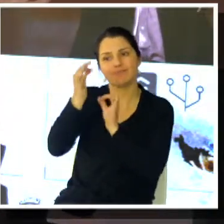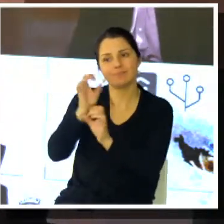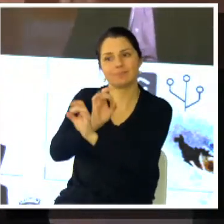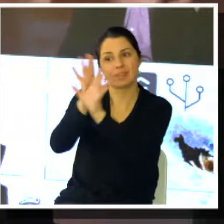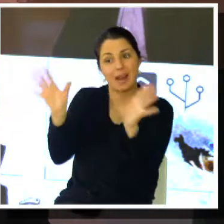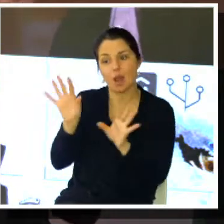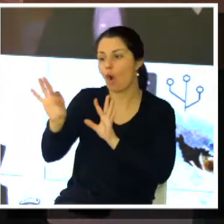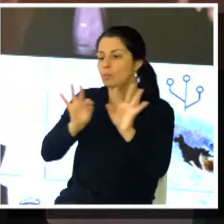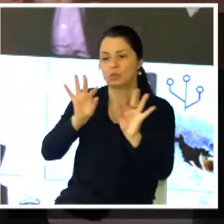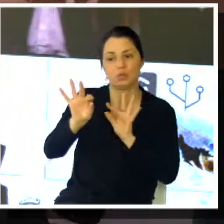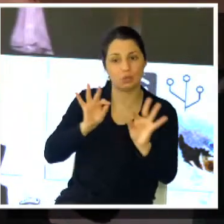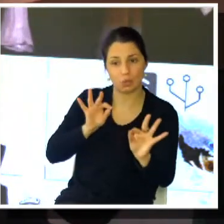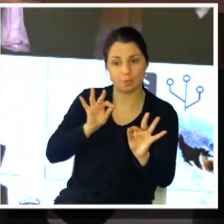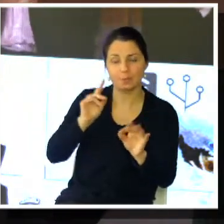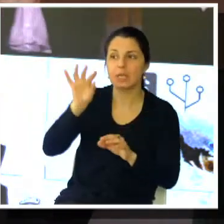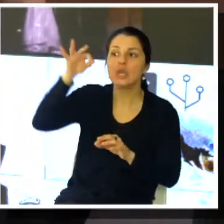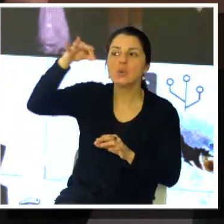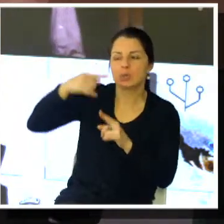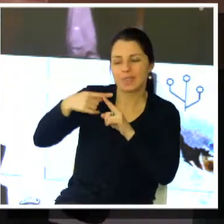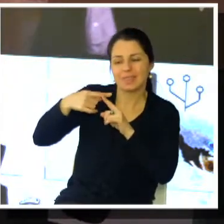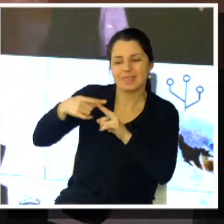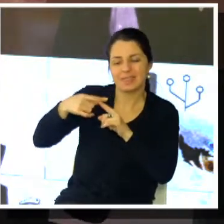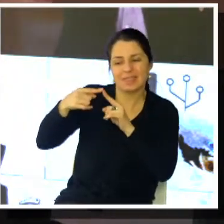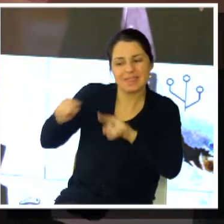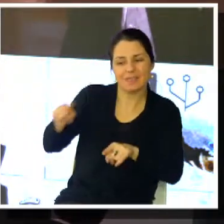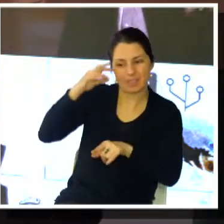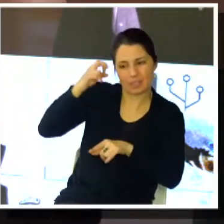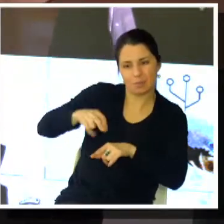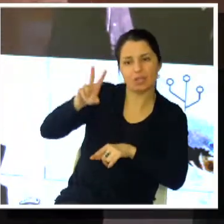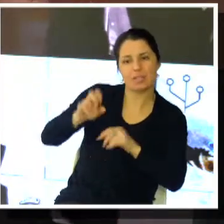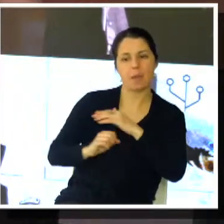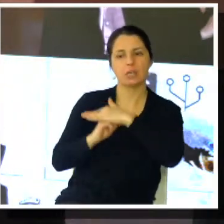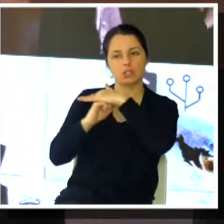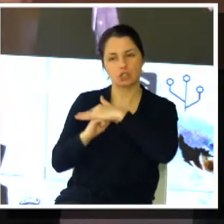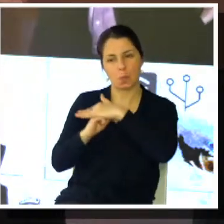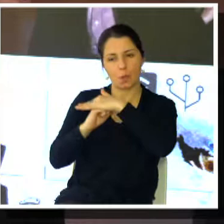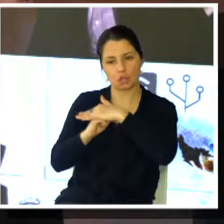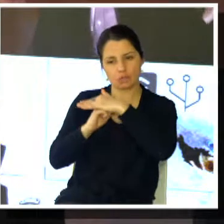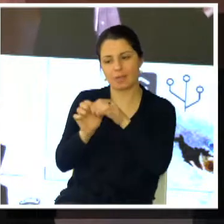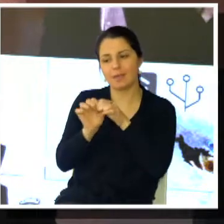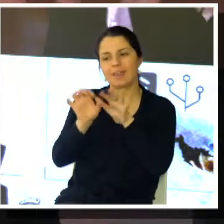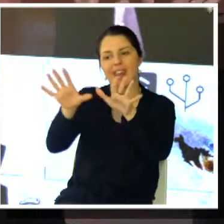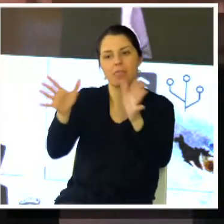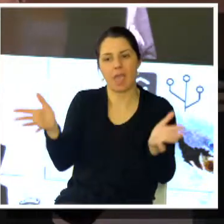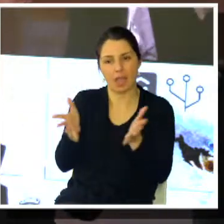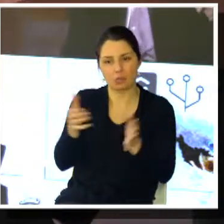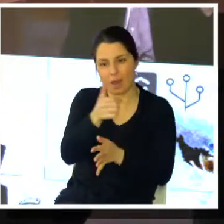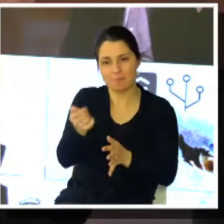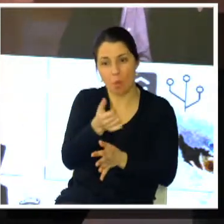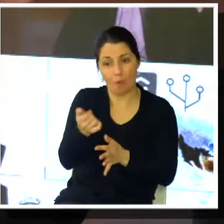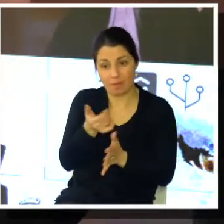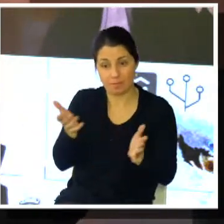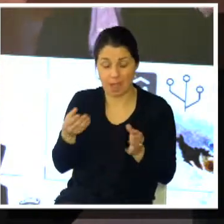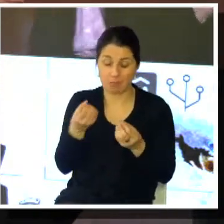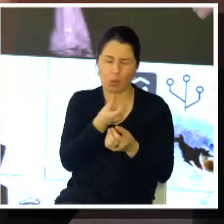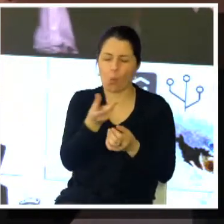opciones. La única discrepancia que voy a marcar es un tema del soporte de las redes actuales móviles para la cantidad de